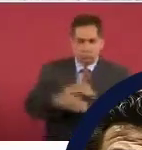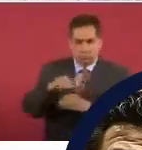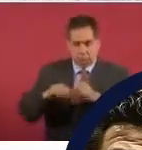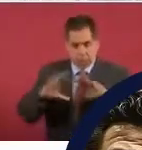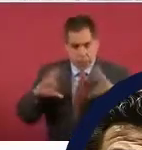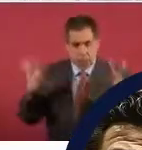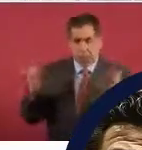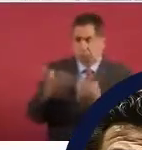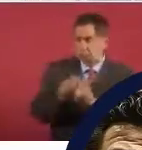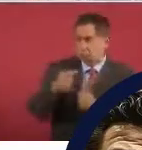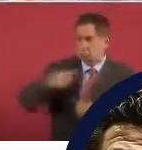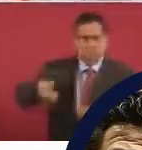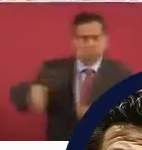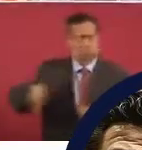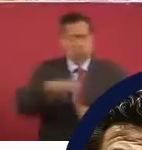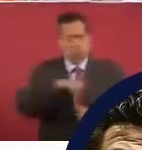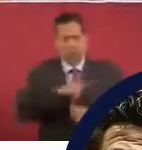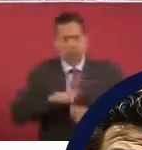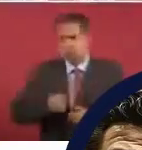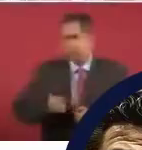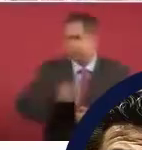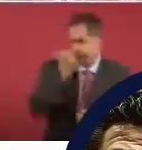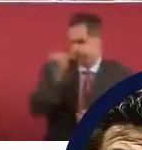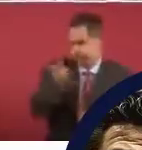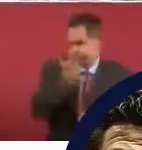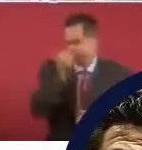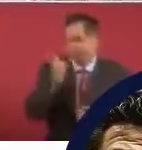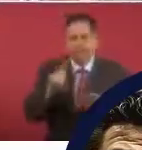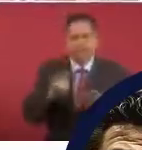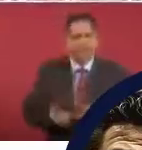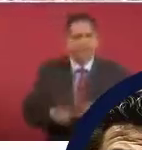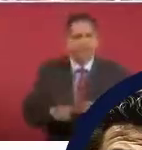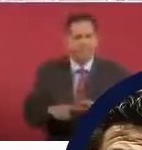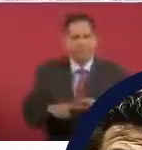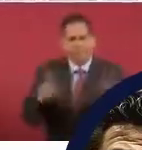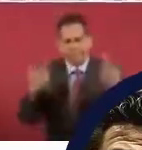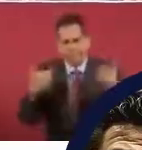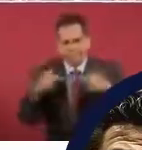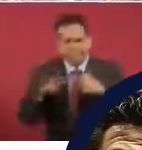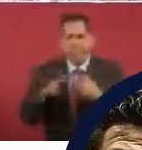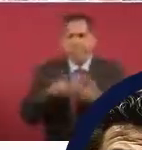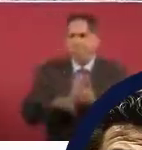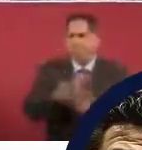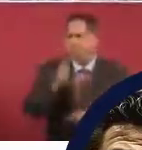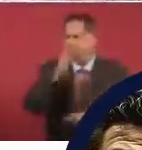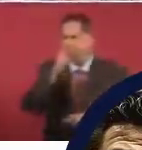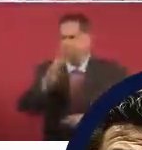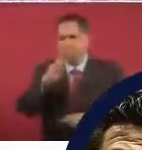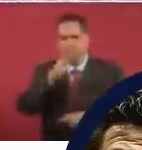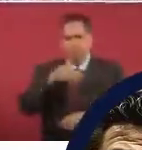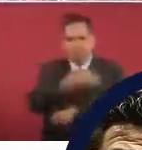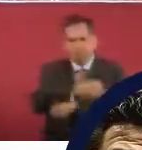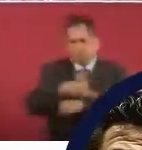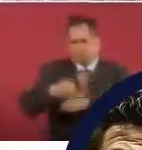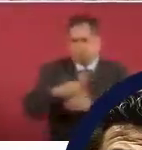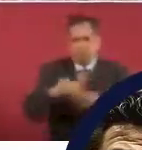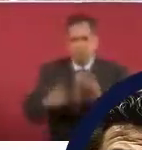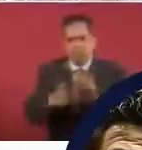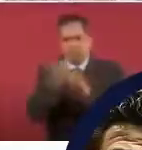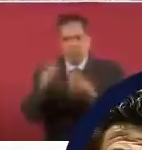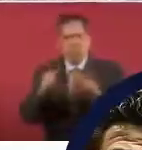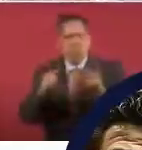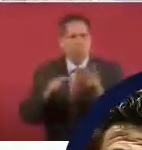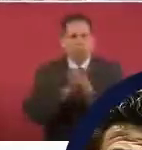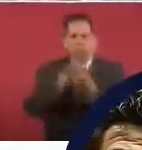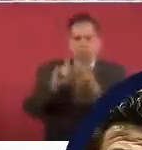este primer año de gobierno pues para cerrar la puerta dijo el presidente de la